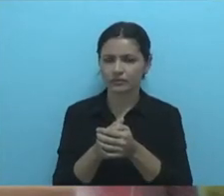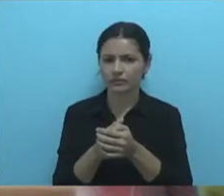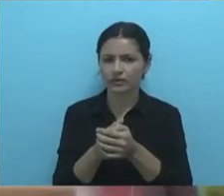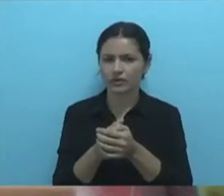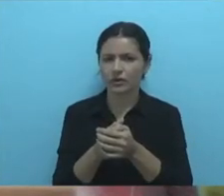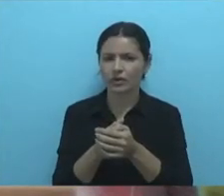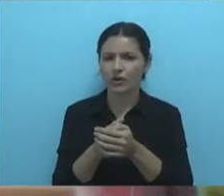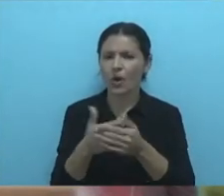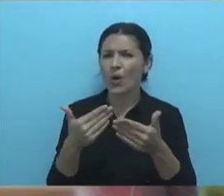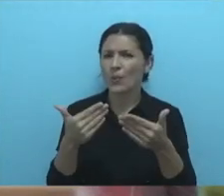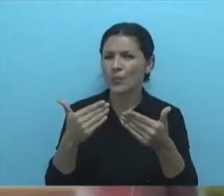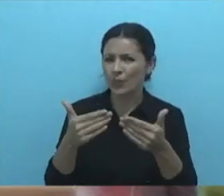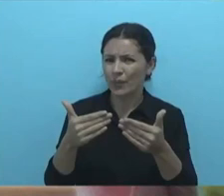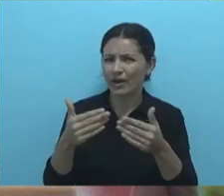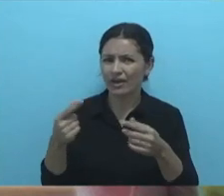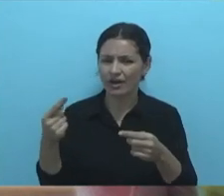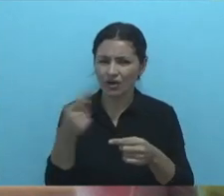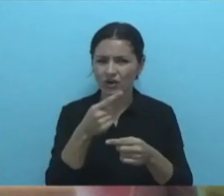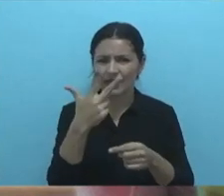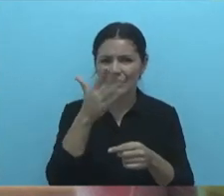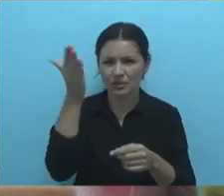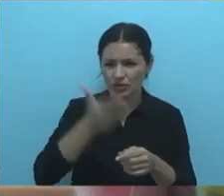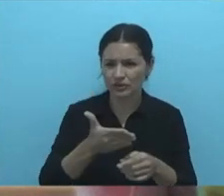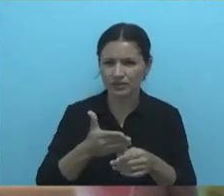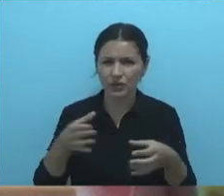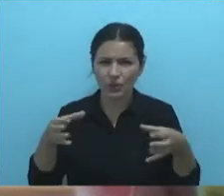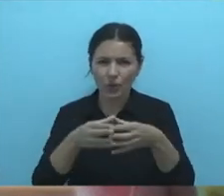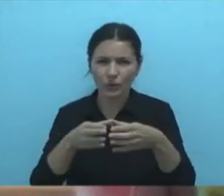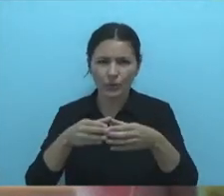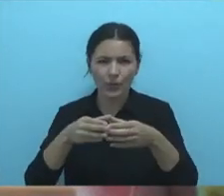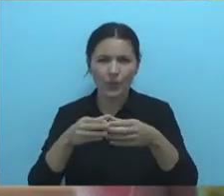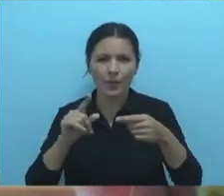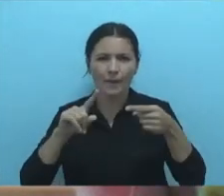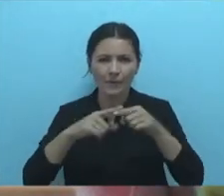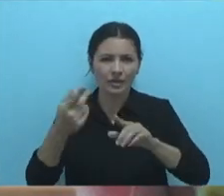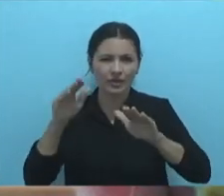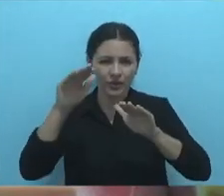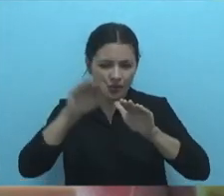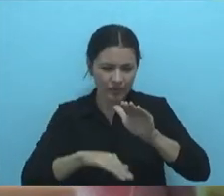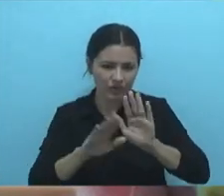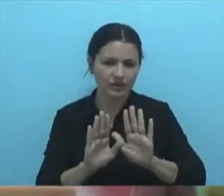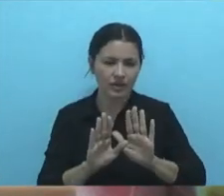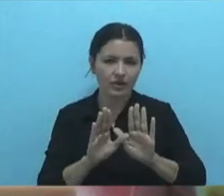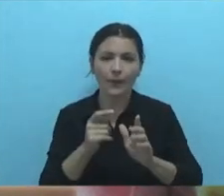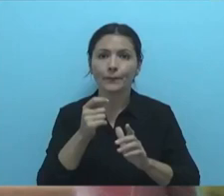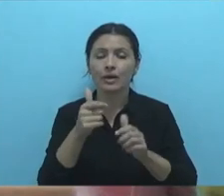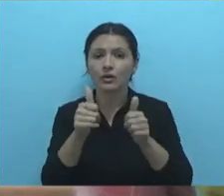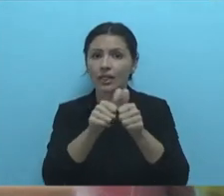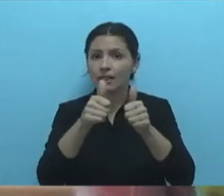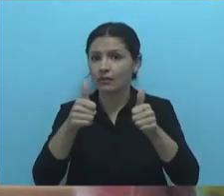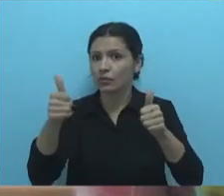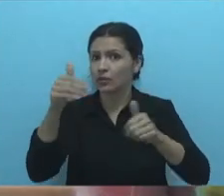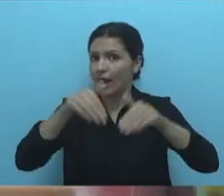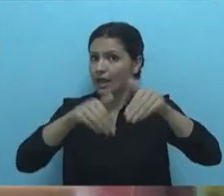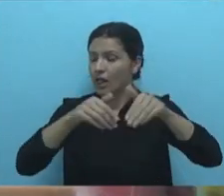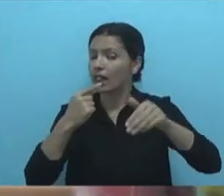3% falso de falsedad absoluta porque el tribunal electoral ha manifestado de manera contundente